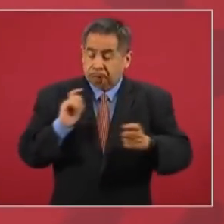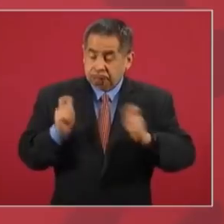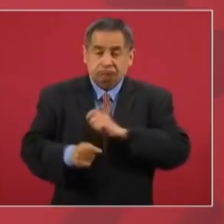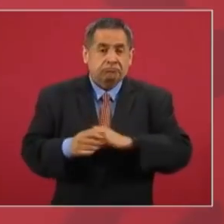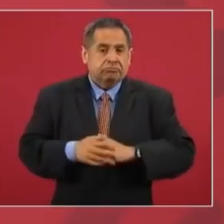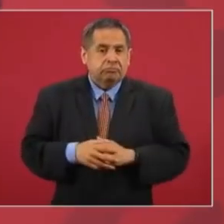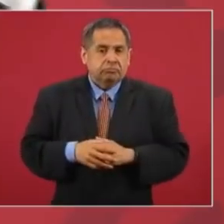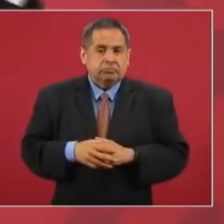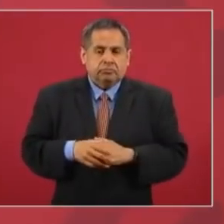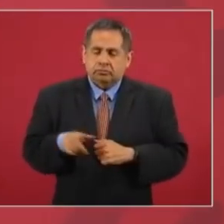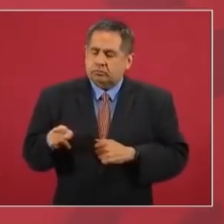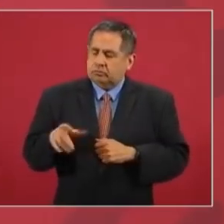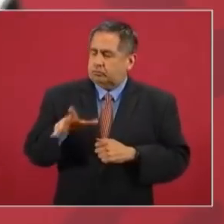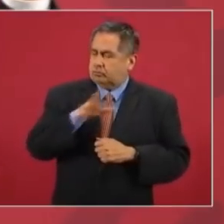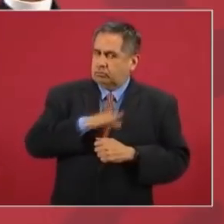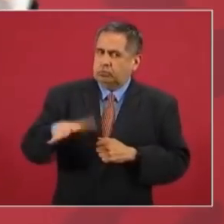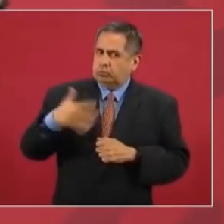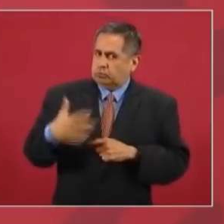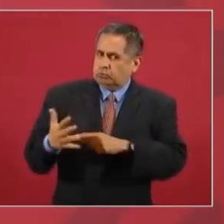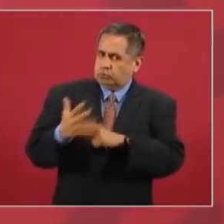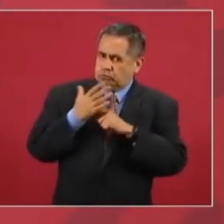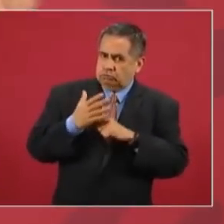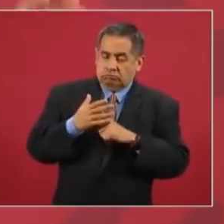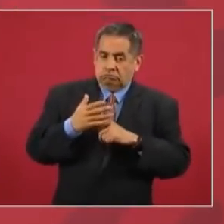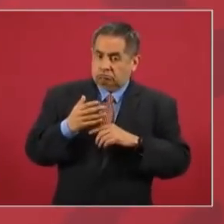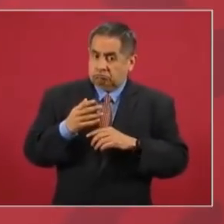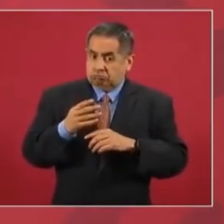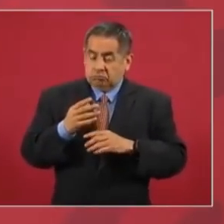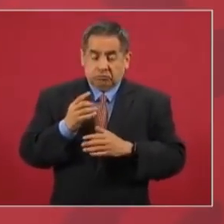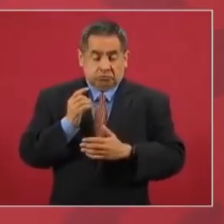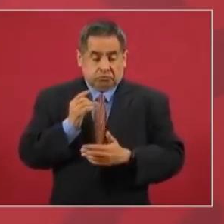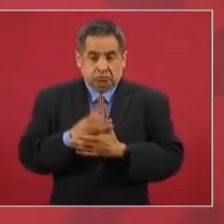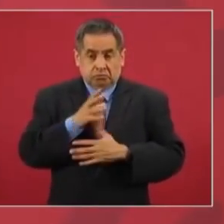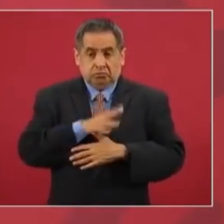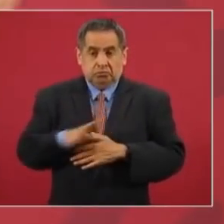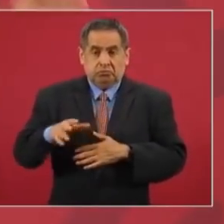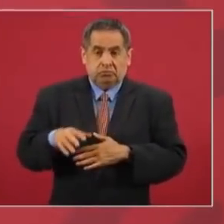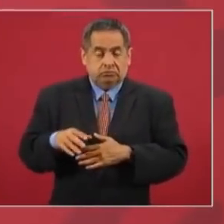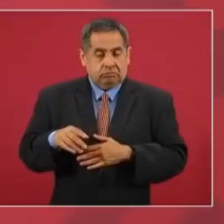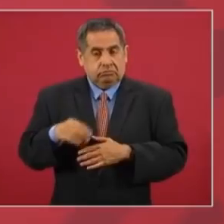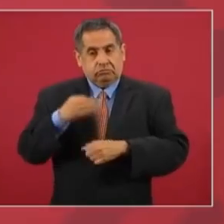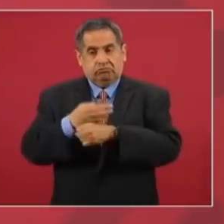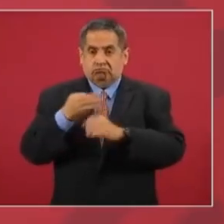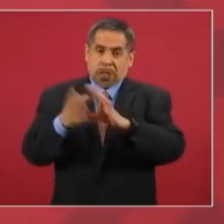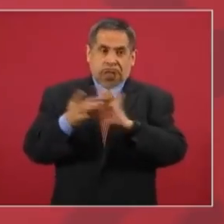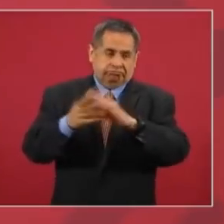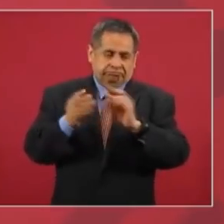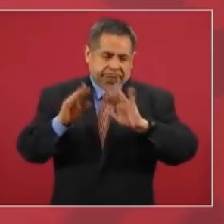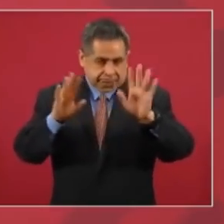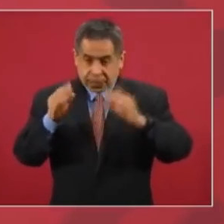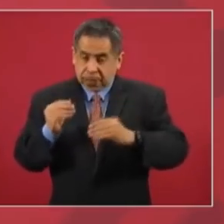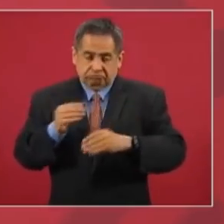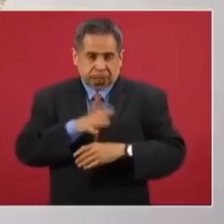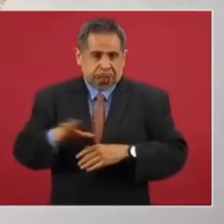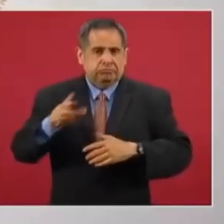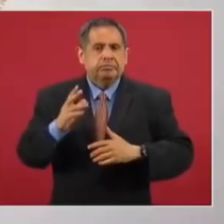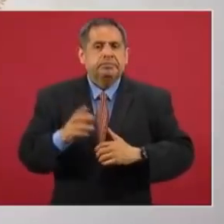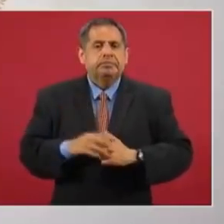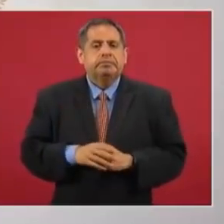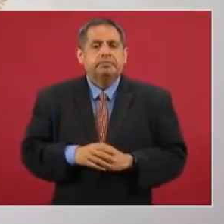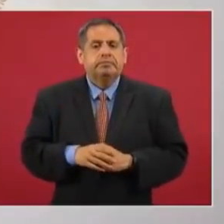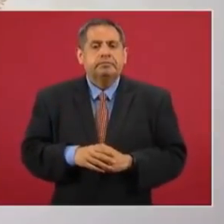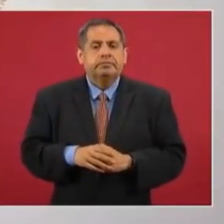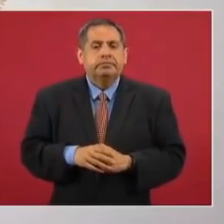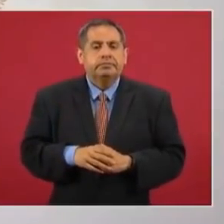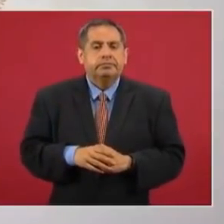Eso fue genial, eso fue único. Aquí nos llevaría mucho tiempo